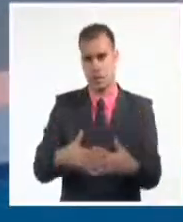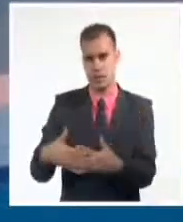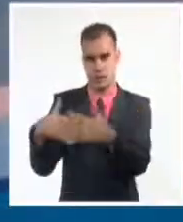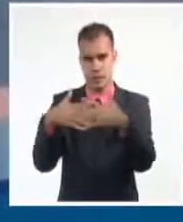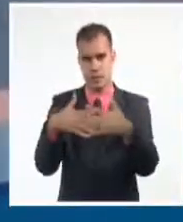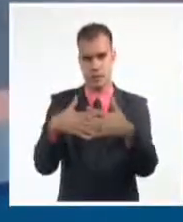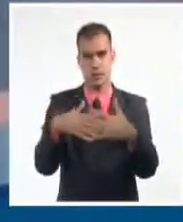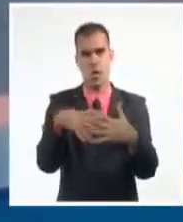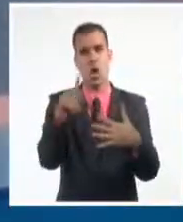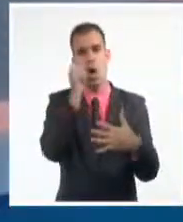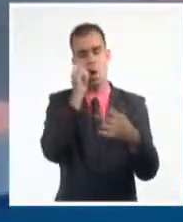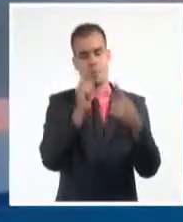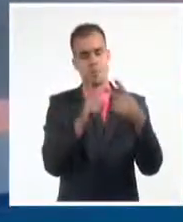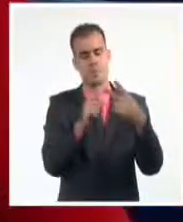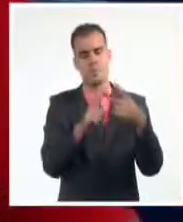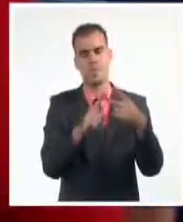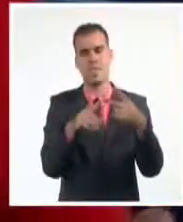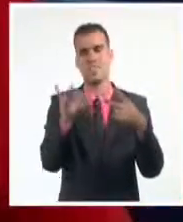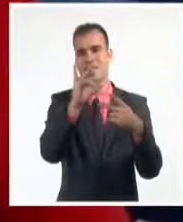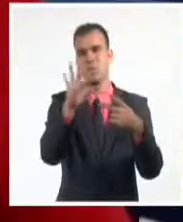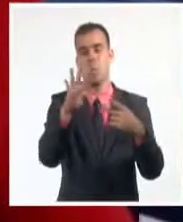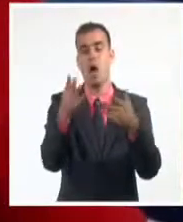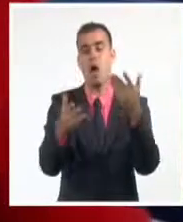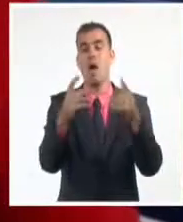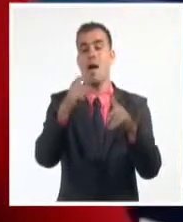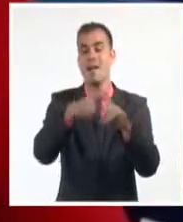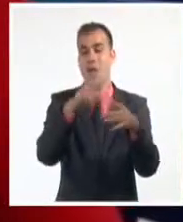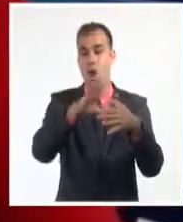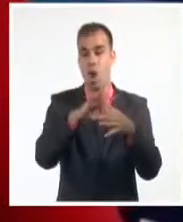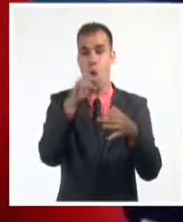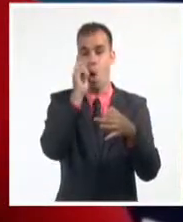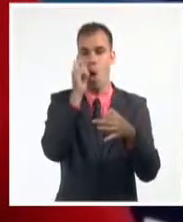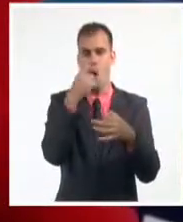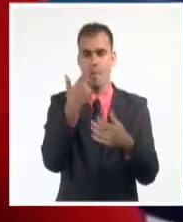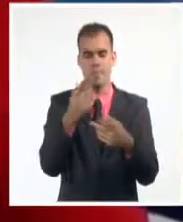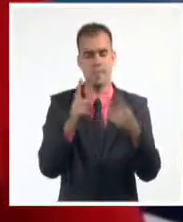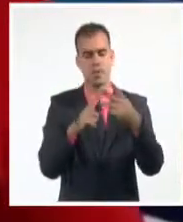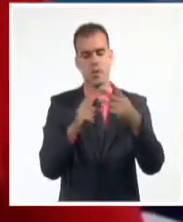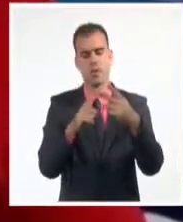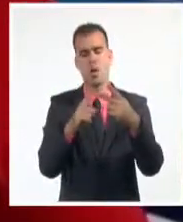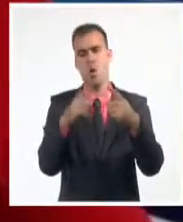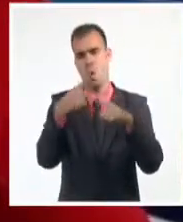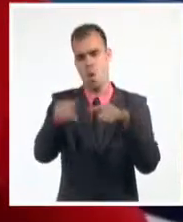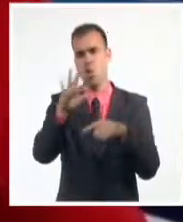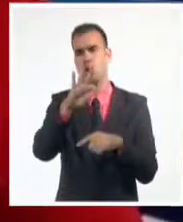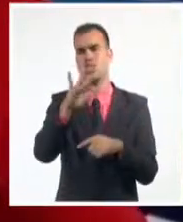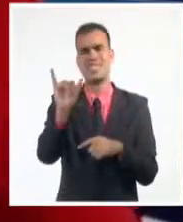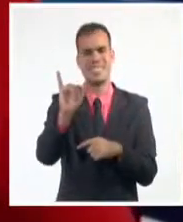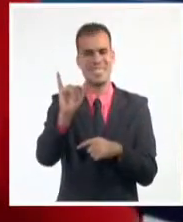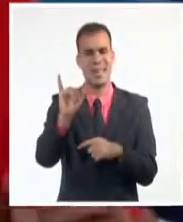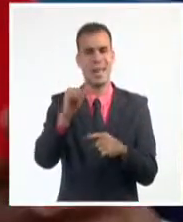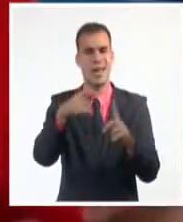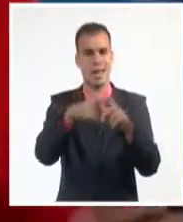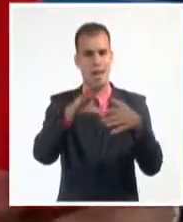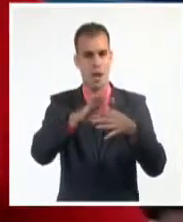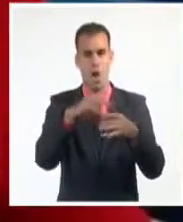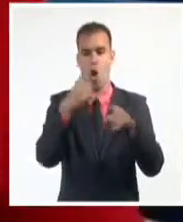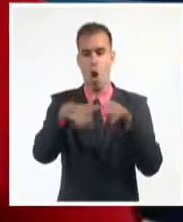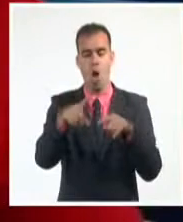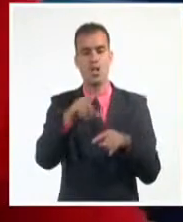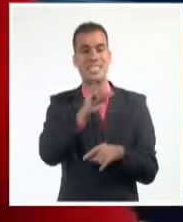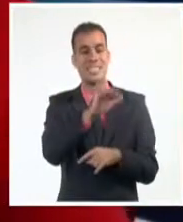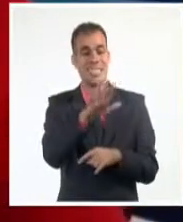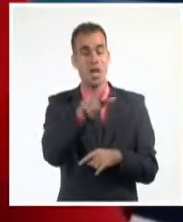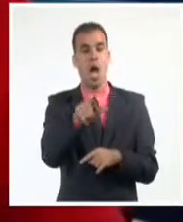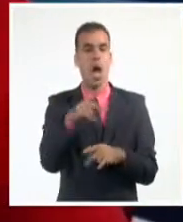Gianni Garzón en los 74 kilos y Osbel Hernández en los 86 y Joan Robert en 125, estarán